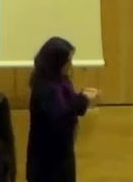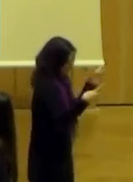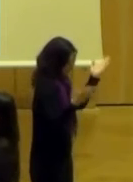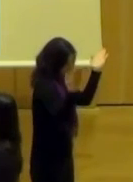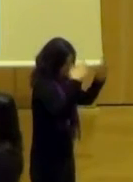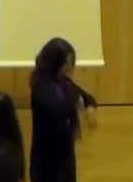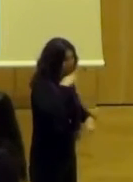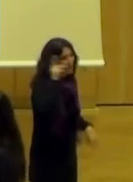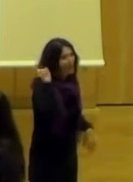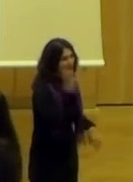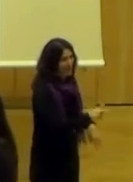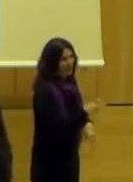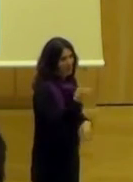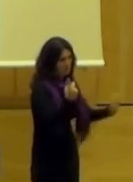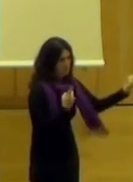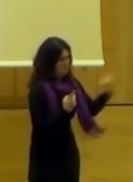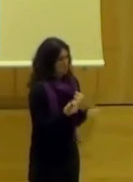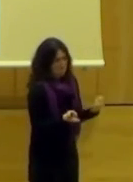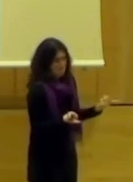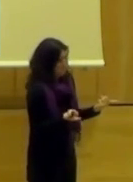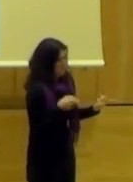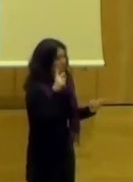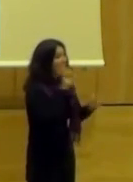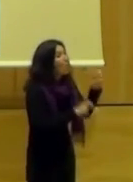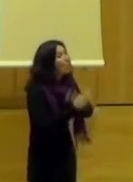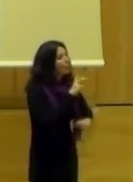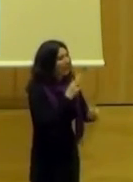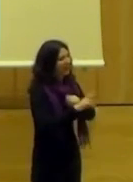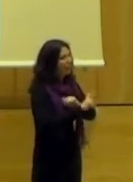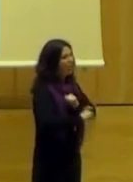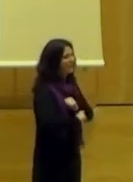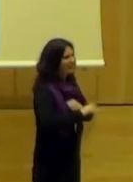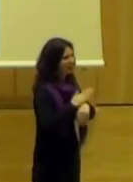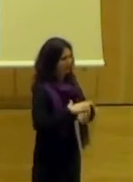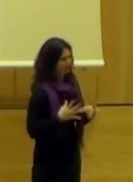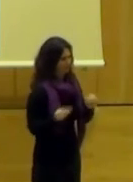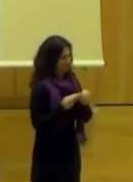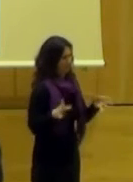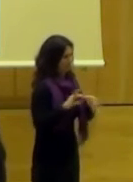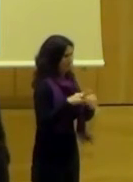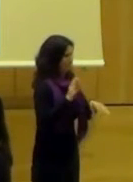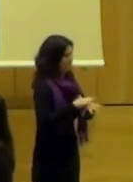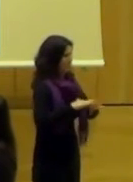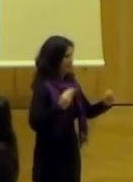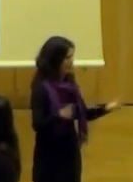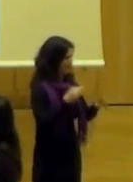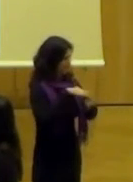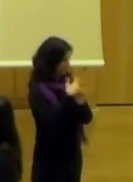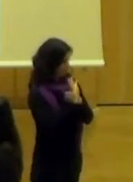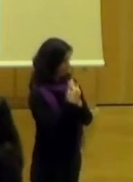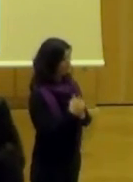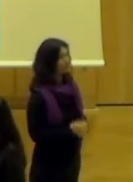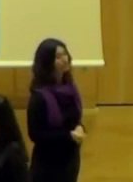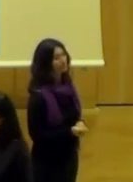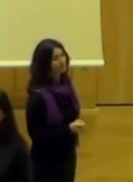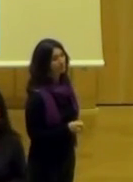distinción de dónde venía una persona u otra, sí, lo que se buscaba era hacer estrategias comunes contra una situación de